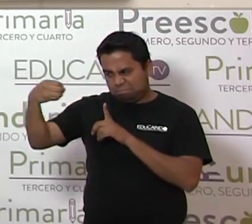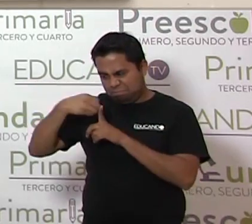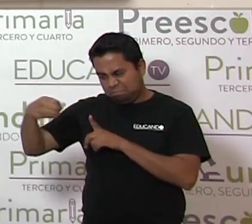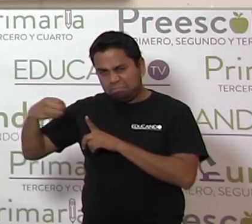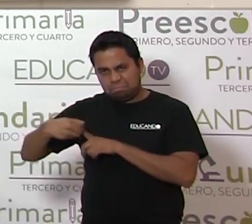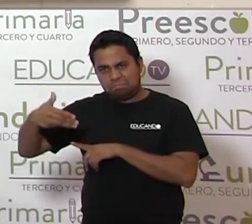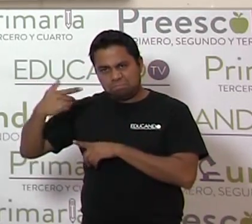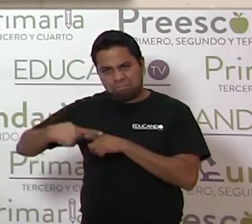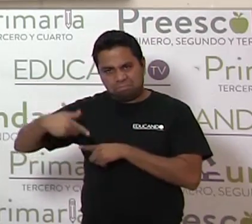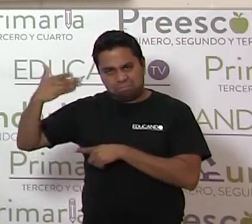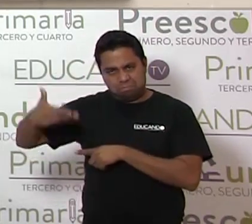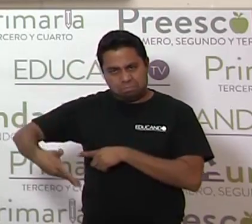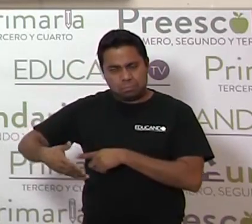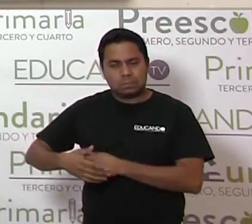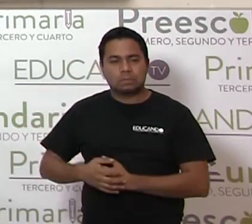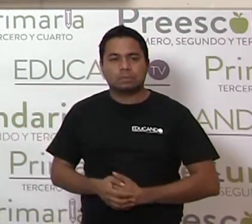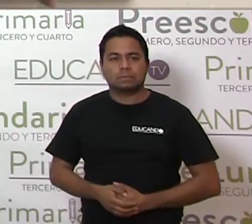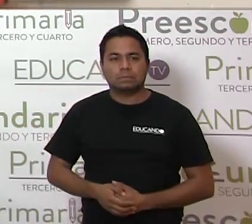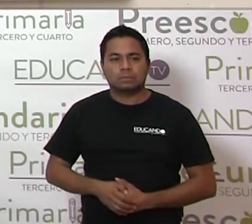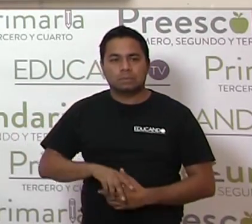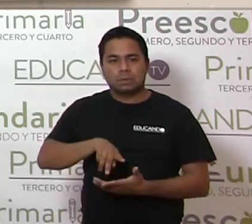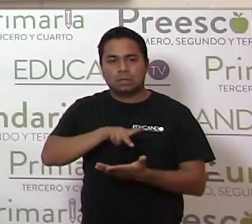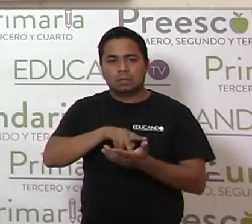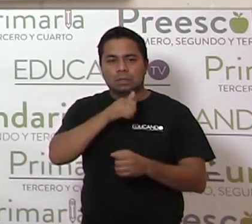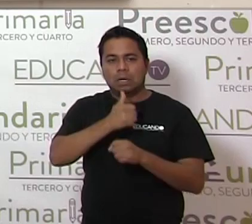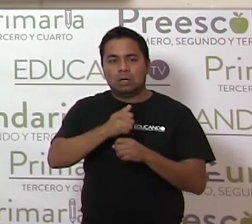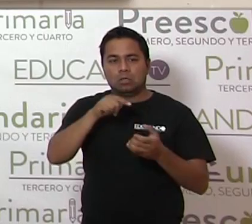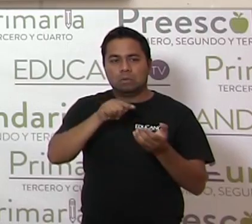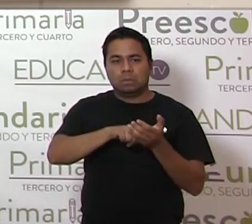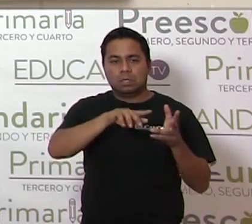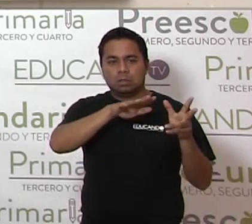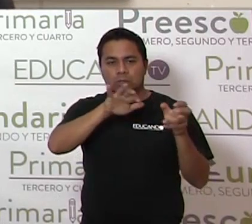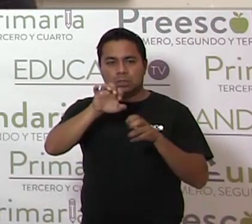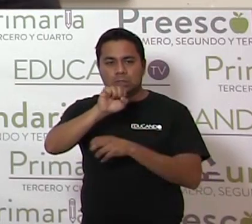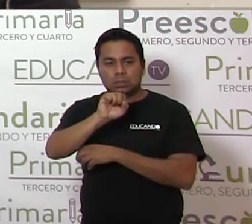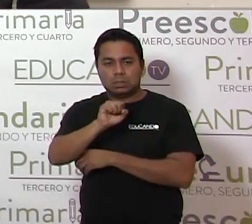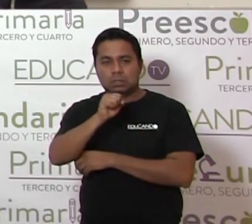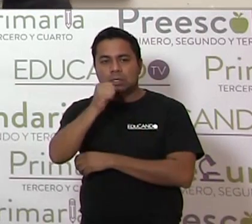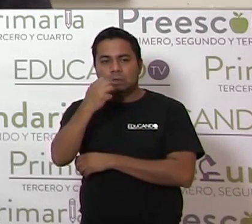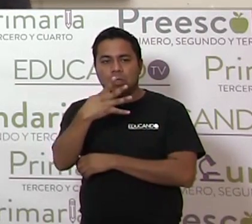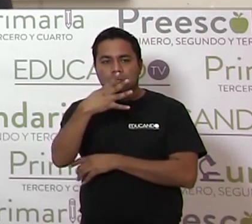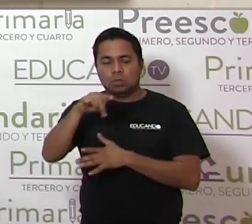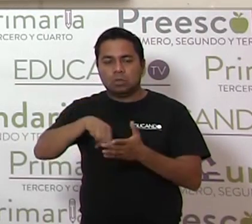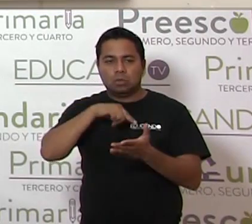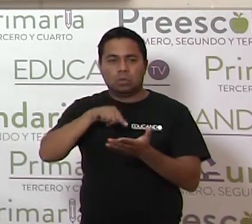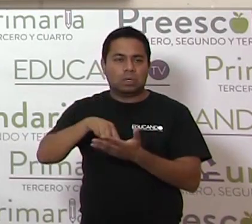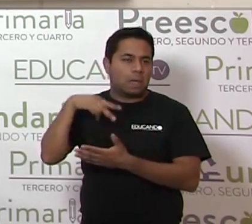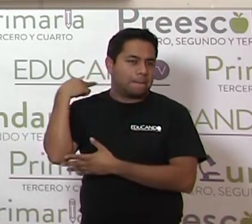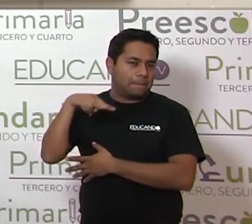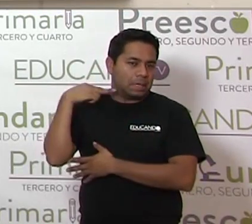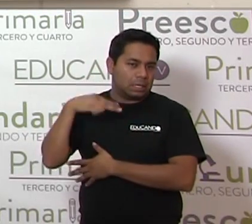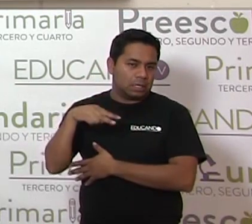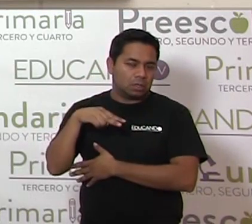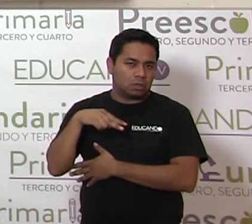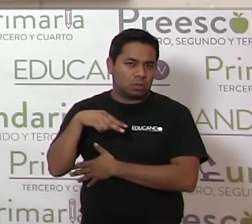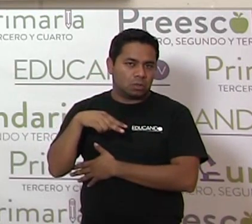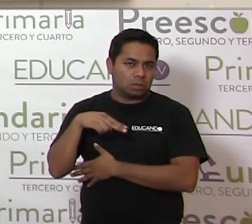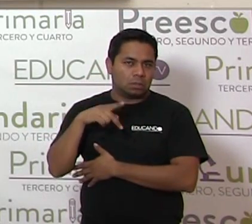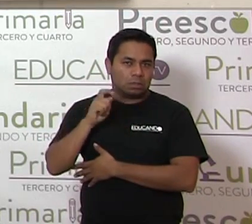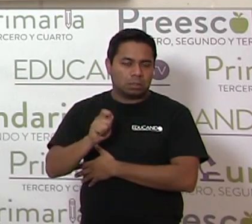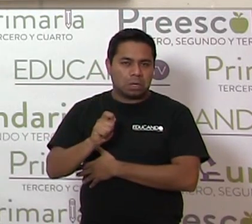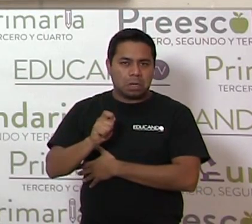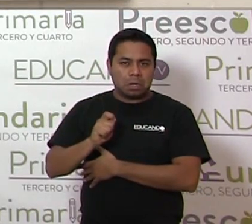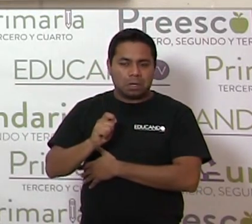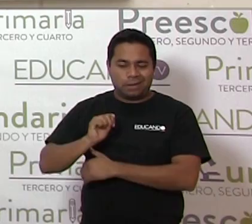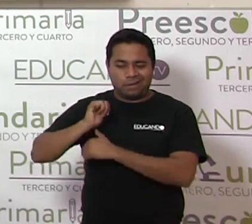Lorena. Nuevamente, en 1864 en Veracruz fue nuestro segundo emperador de